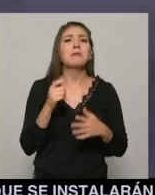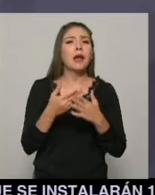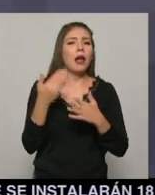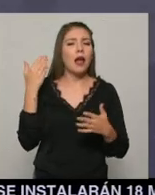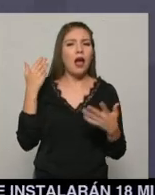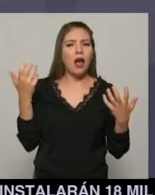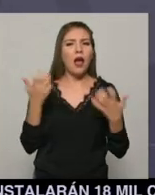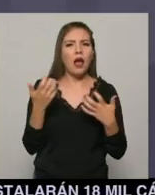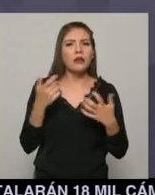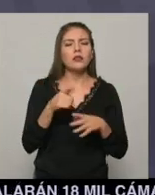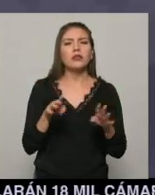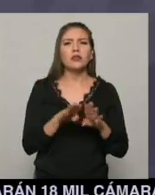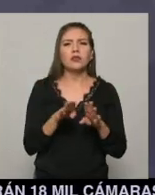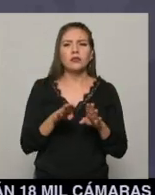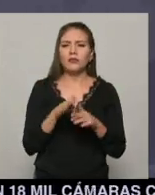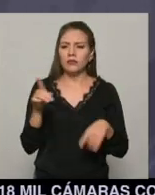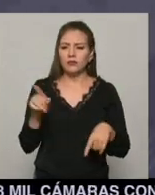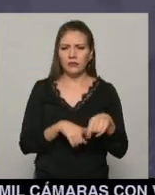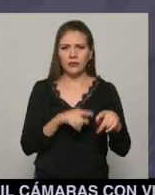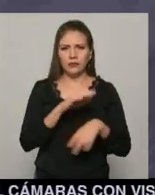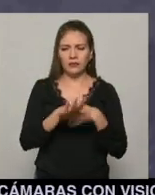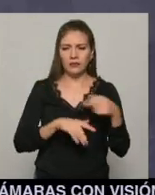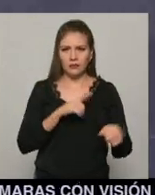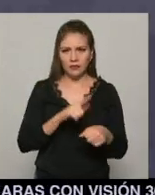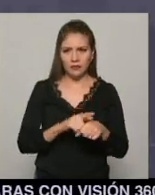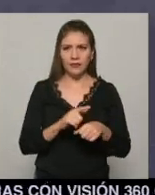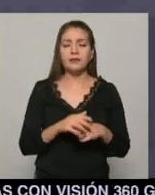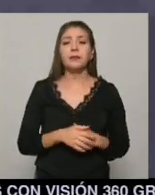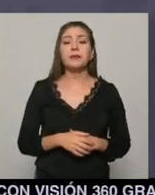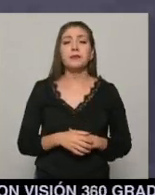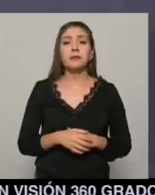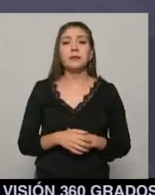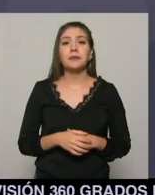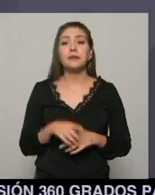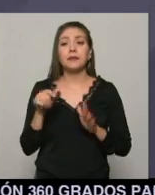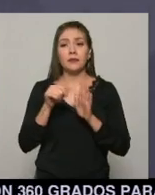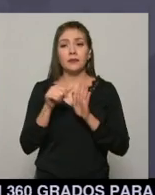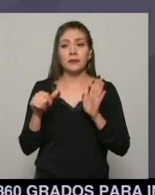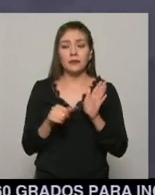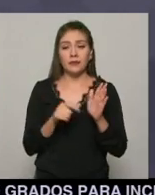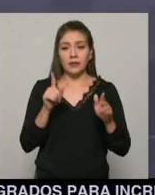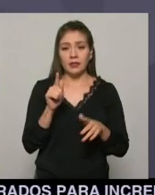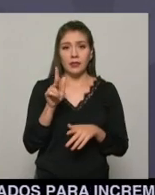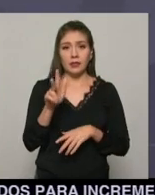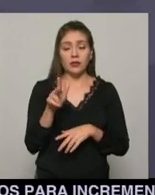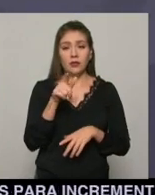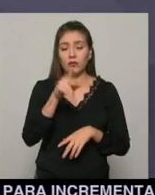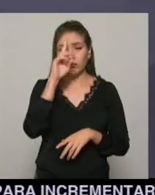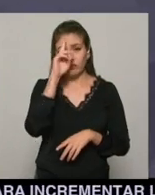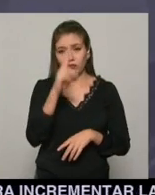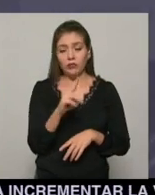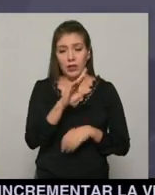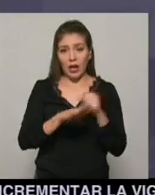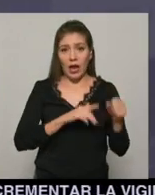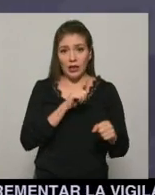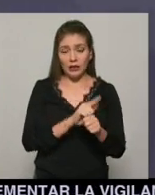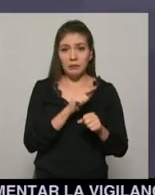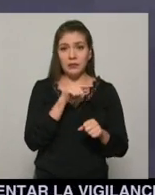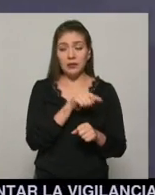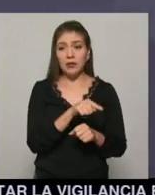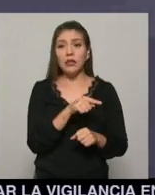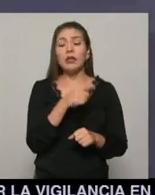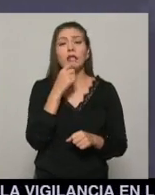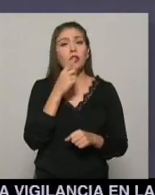Silvestre. Sin embargo, en la redacción del propio artículo 78 que se estipula la prohibición, solamente